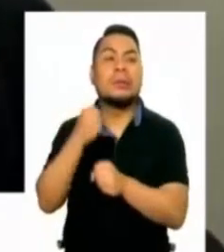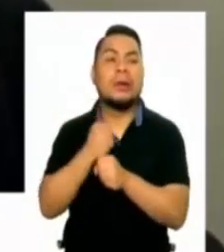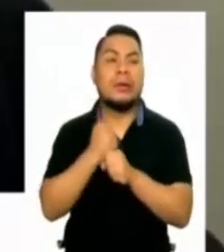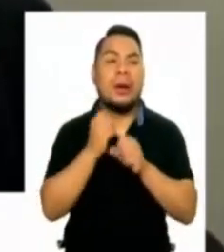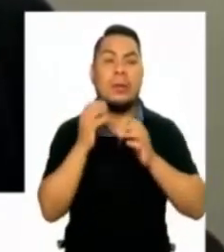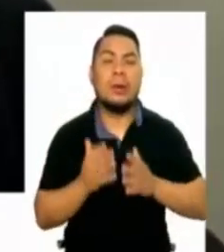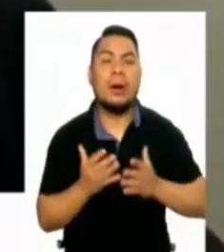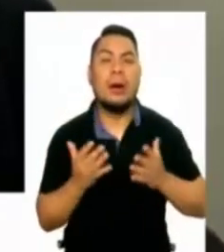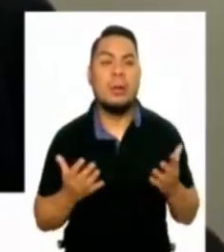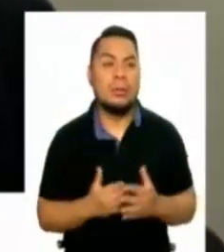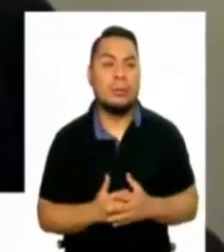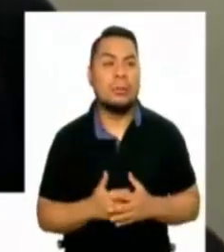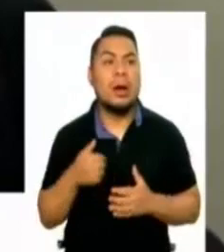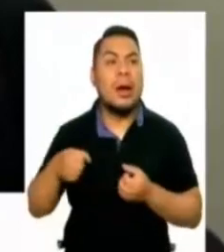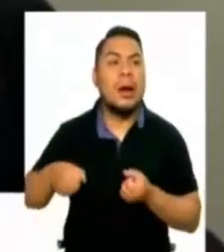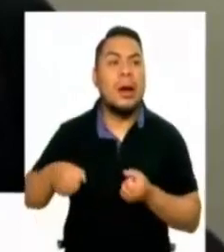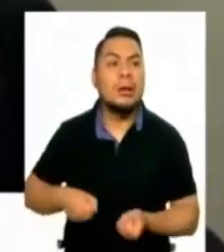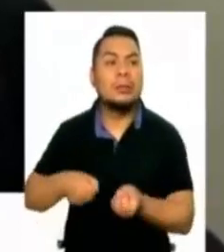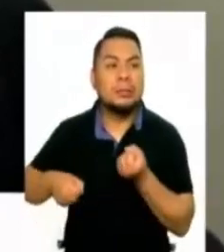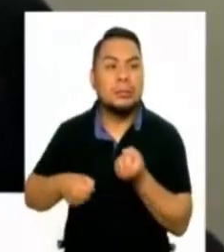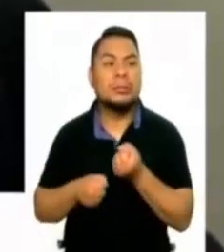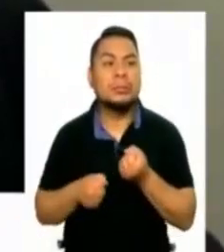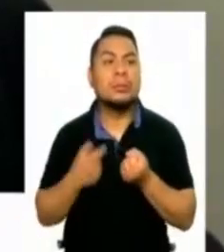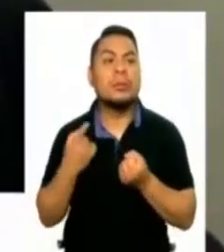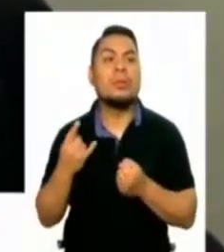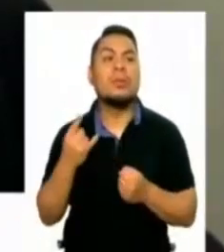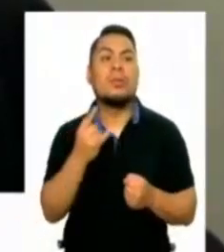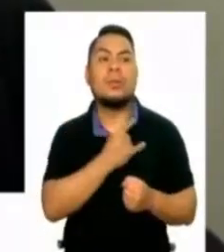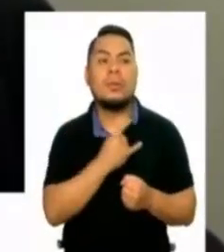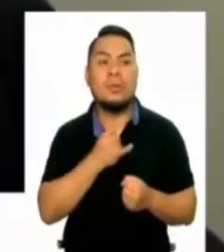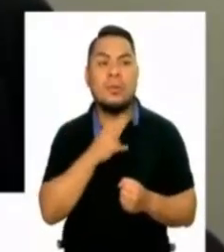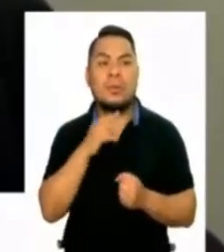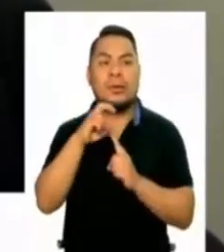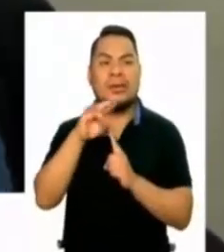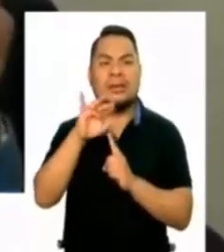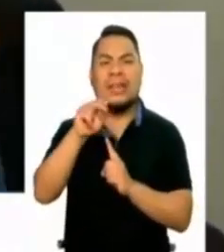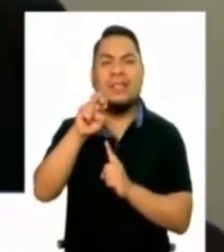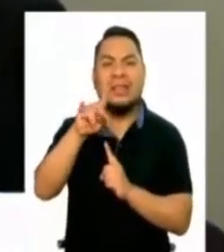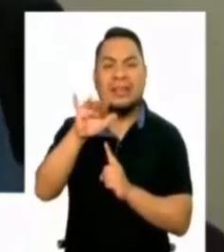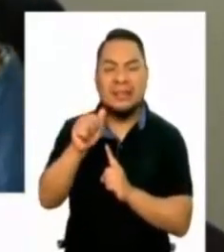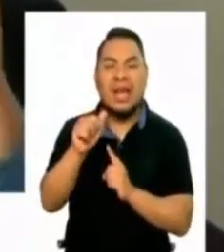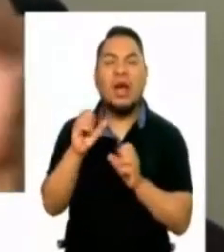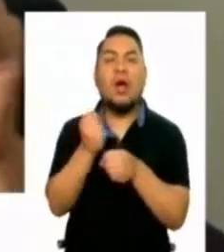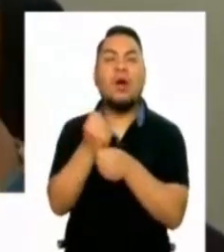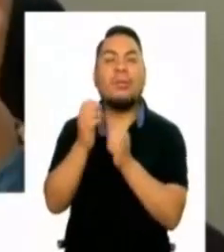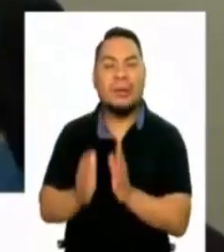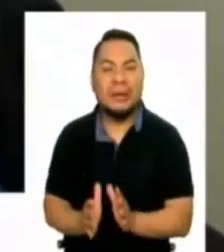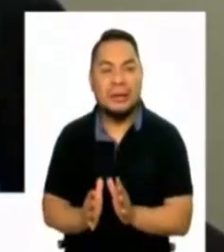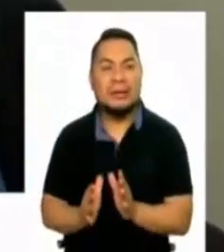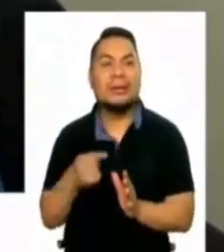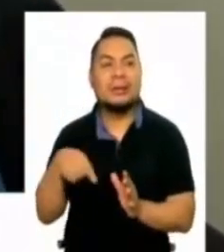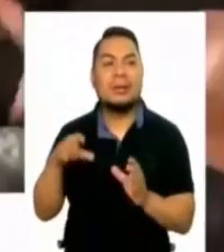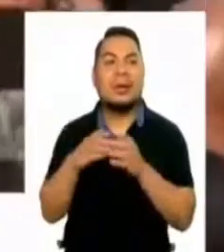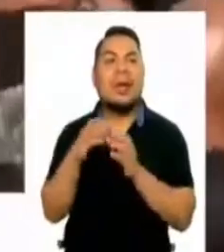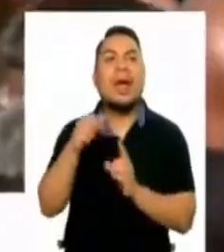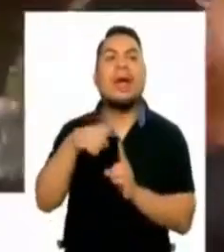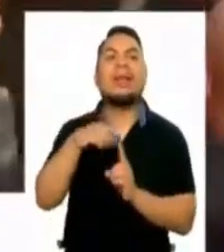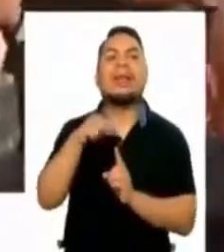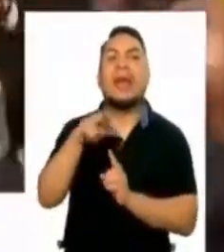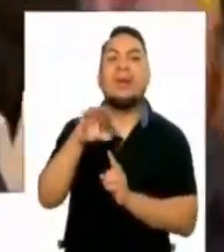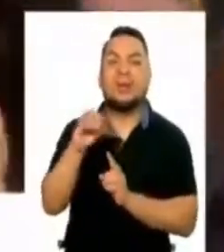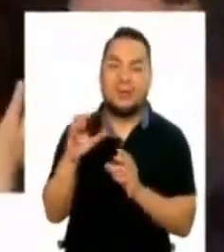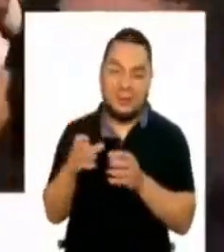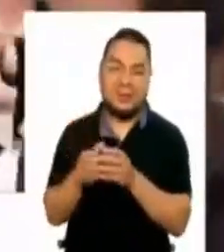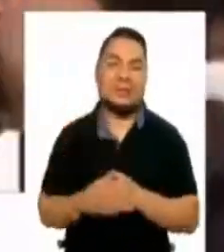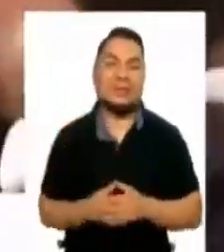Trabajadores, Agricultores, Universitarios, Reservistas y Obreros, que es el acrónimo de mi nombre, Antauro.